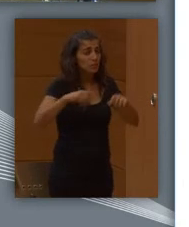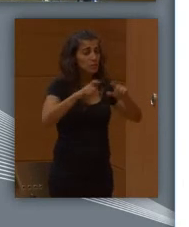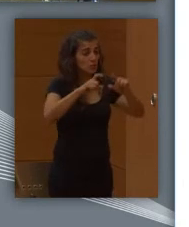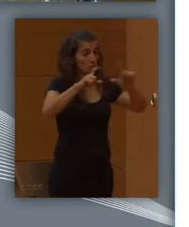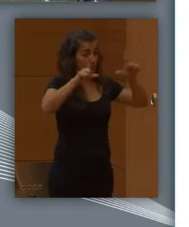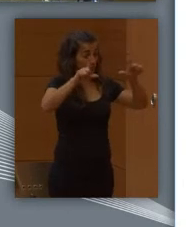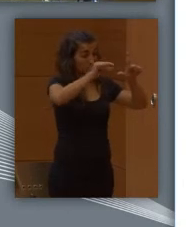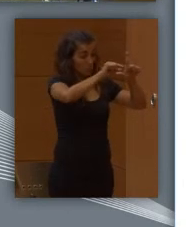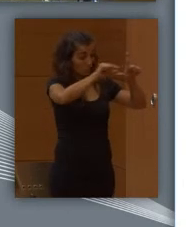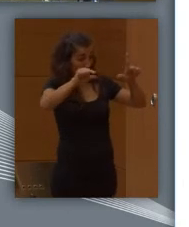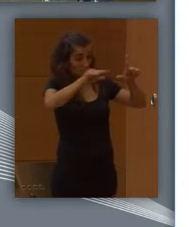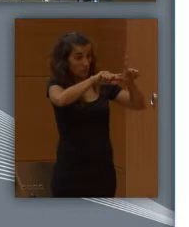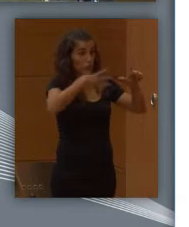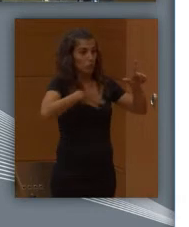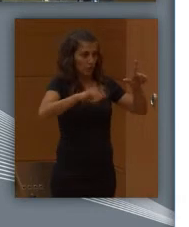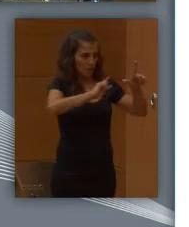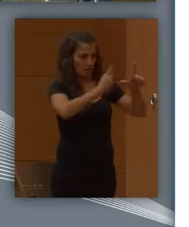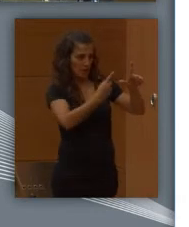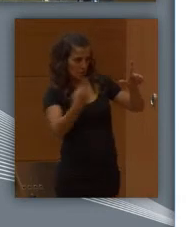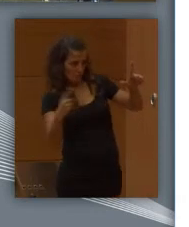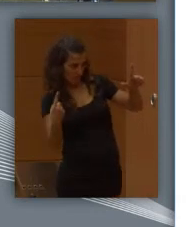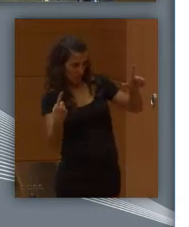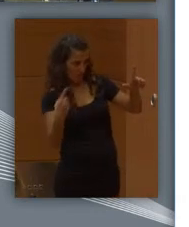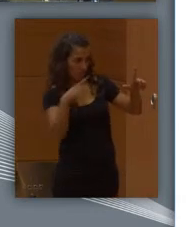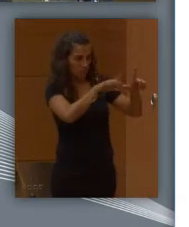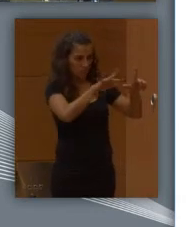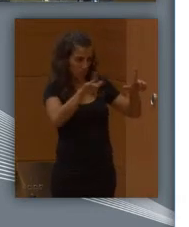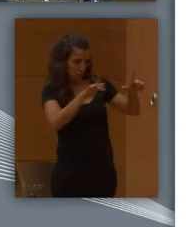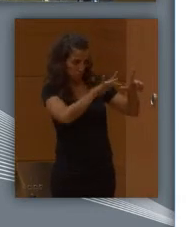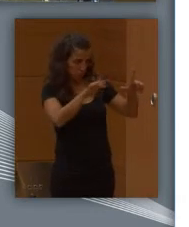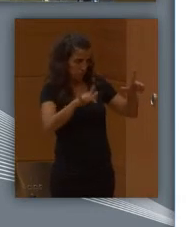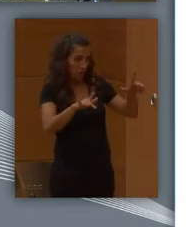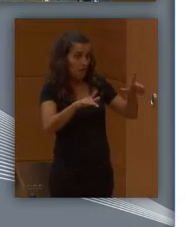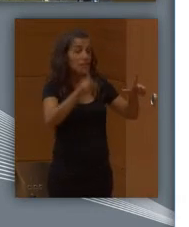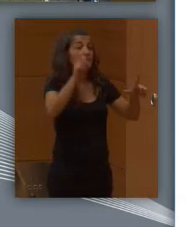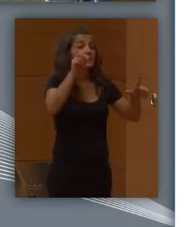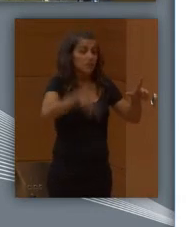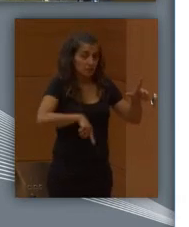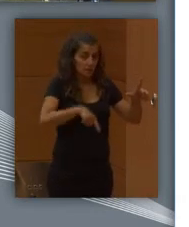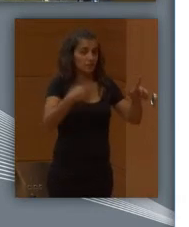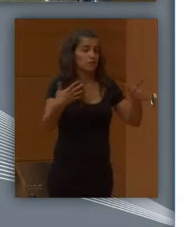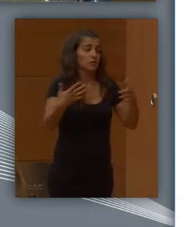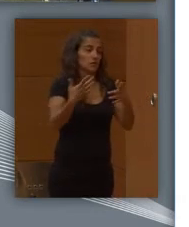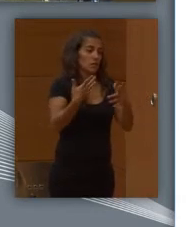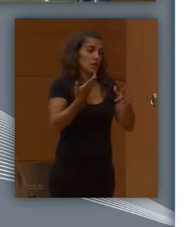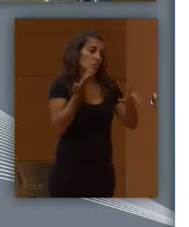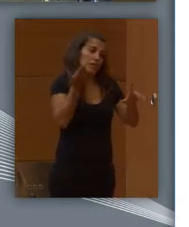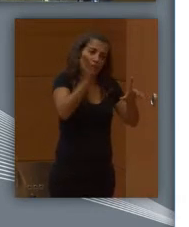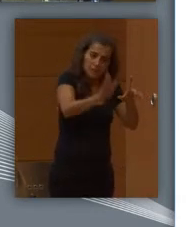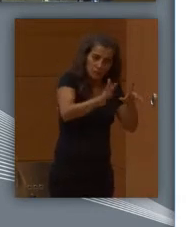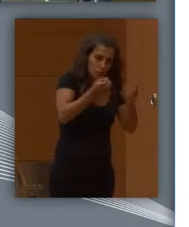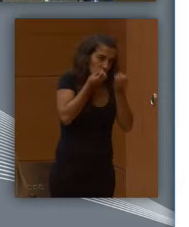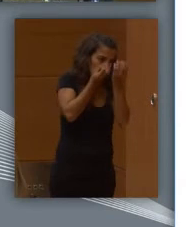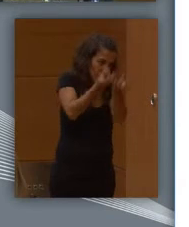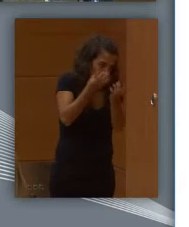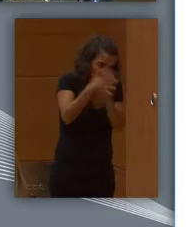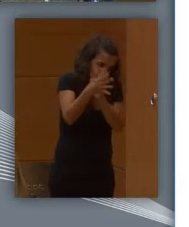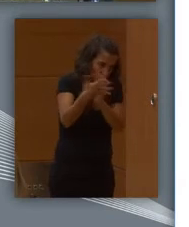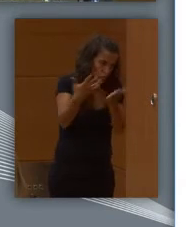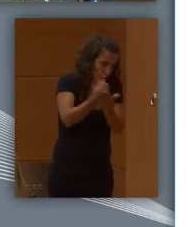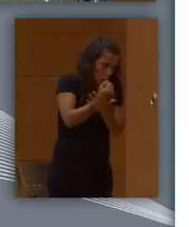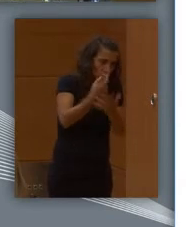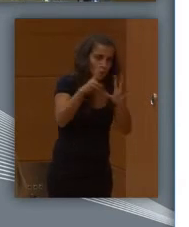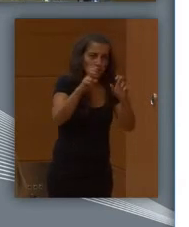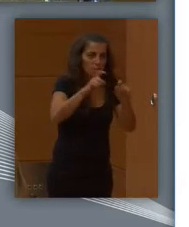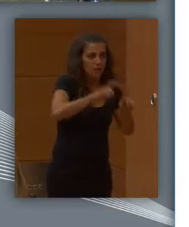usuario. Evidentemente, dado un itinerario, damos toda la presentación sobre los datos de viaje, es decir,